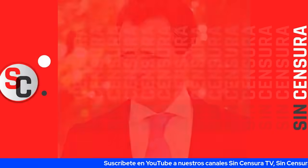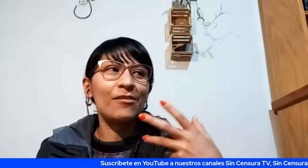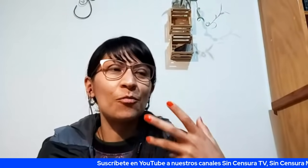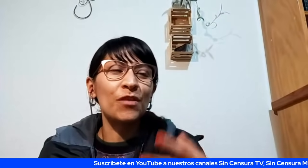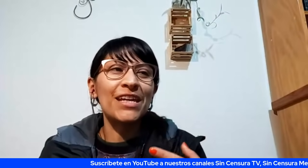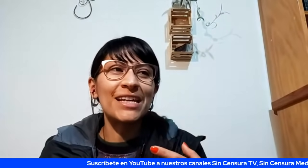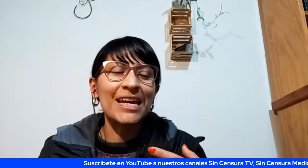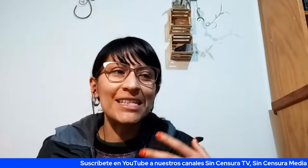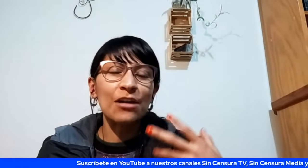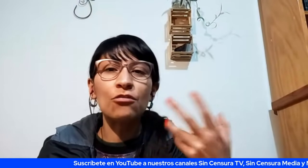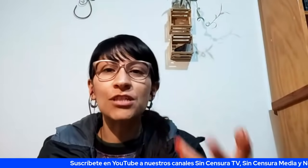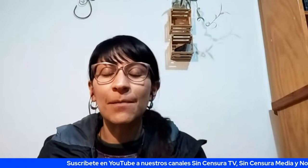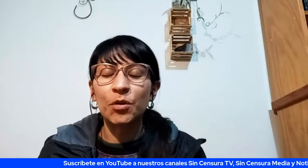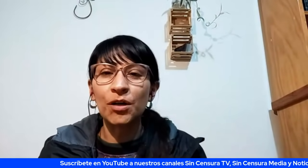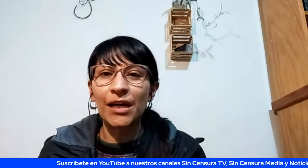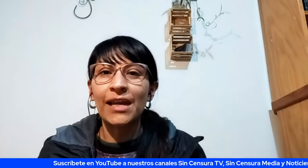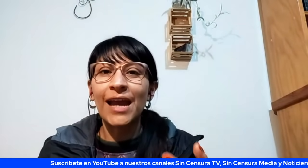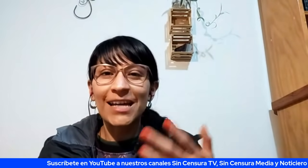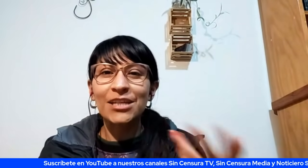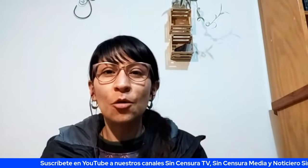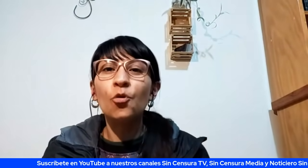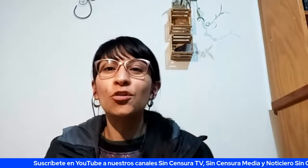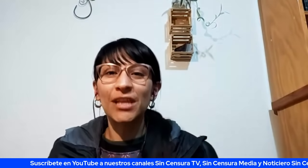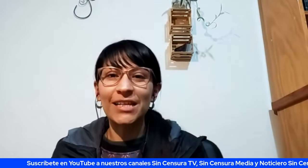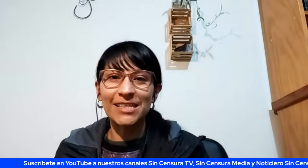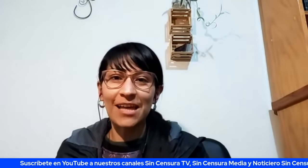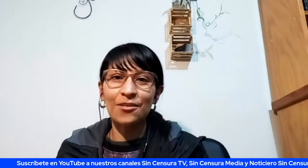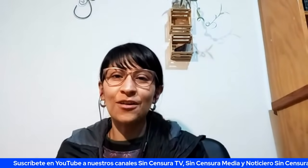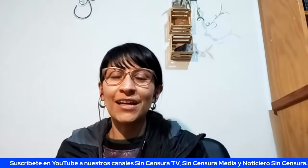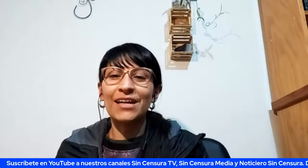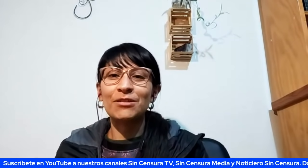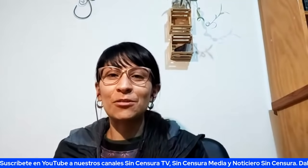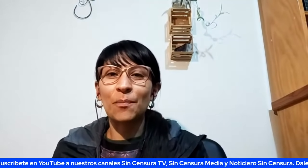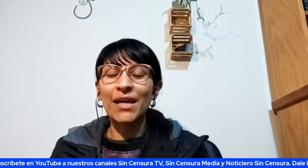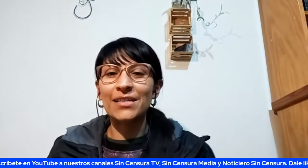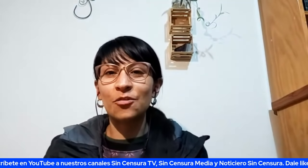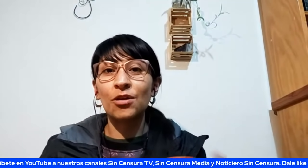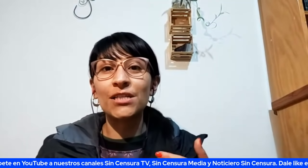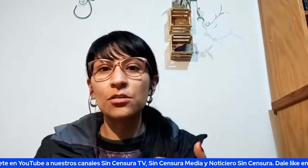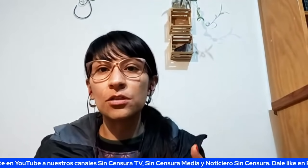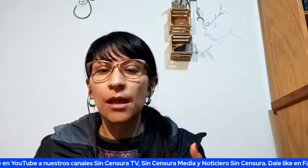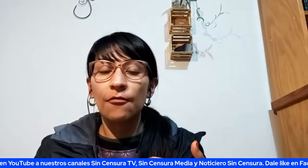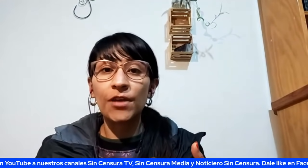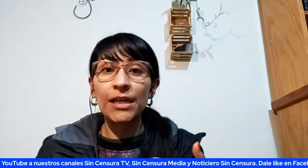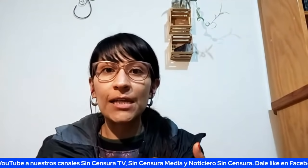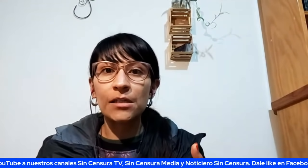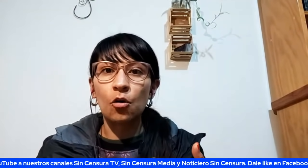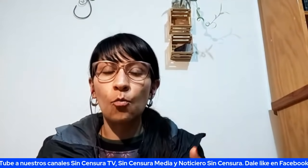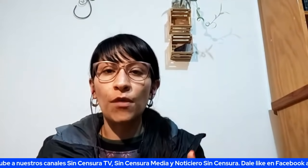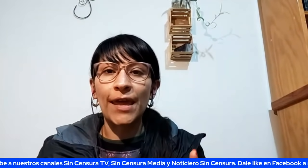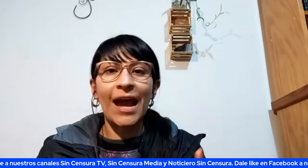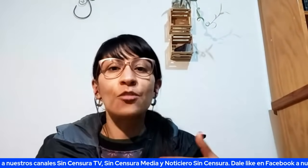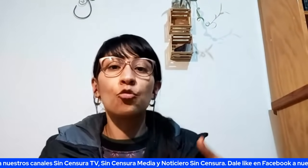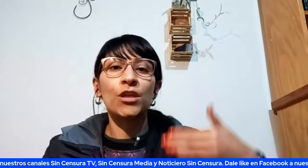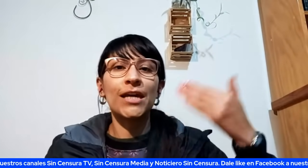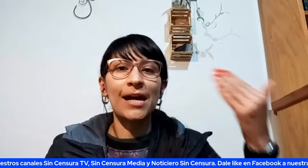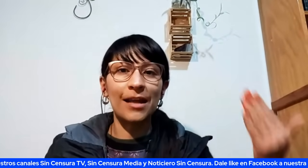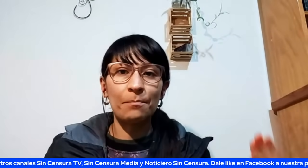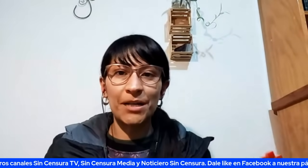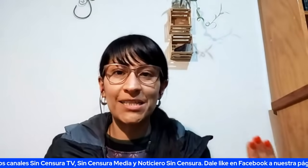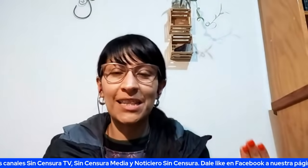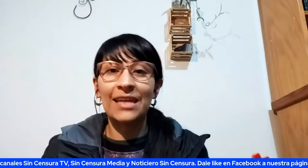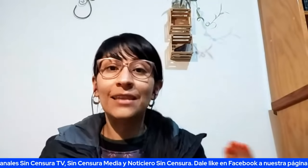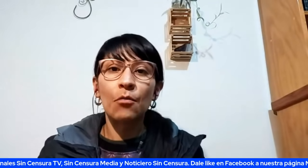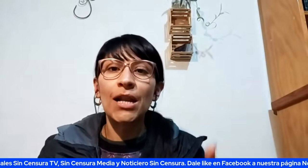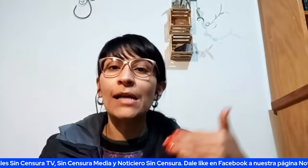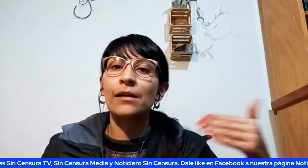a hablar como de este concepto que ha sido muy utilizado en nuestro país con estos fines como de adjudicarle